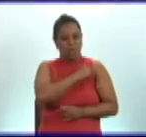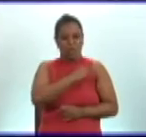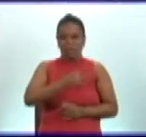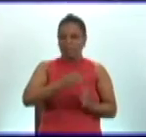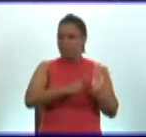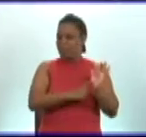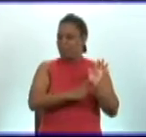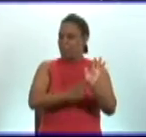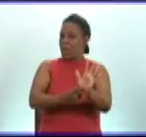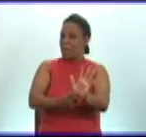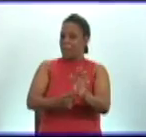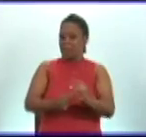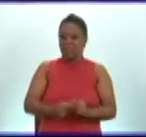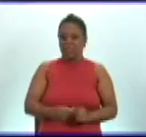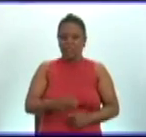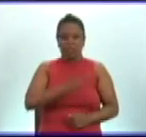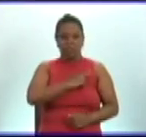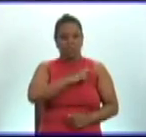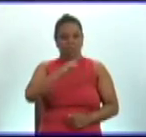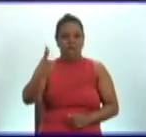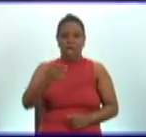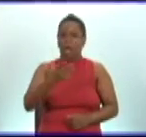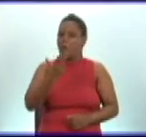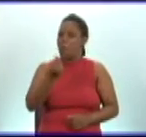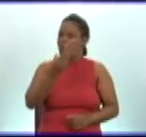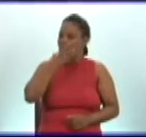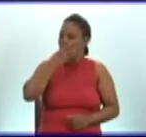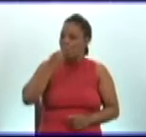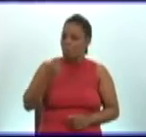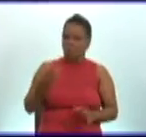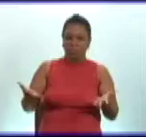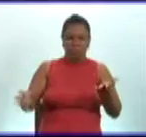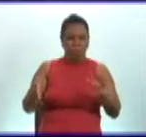Mucho gusto, cobarde y extremista.